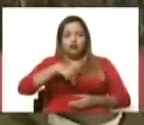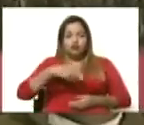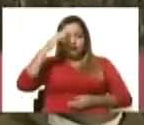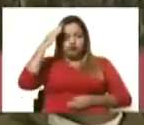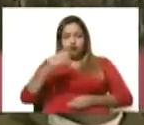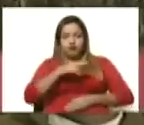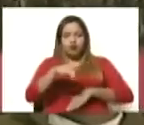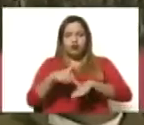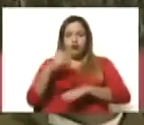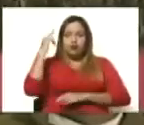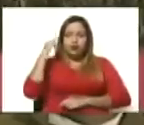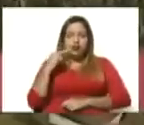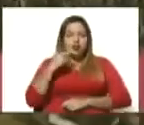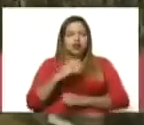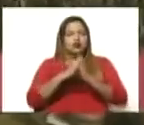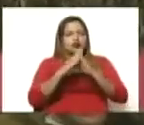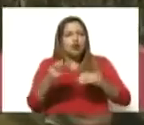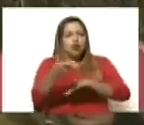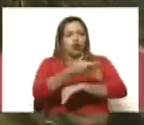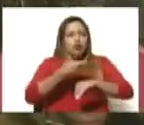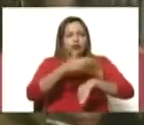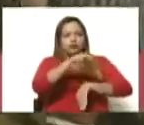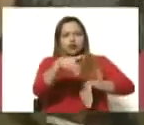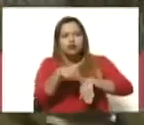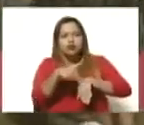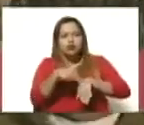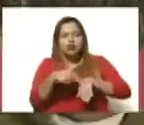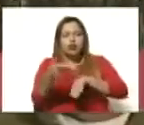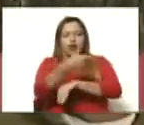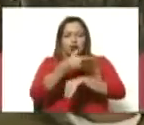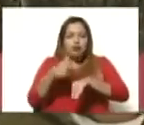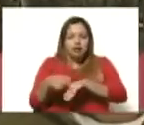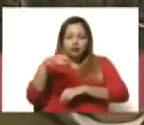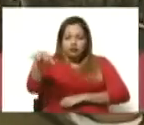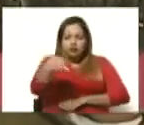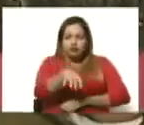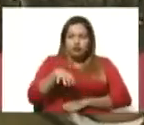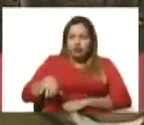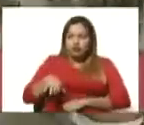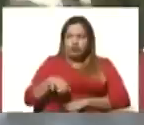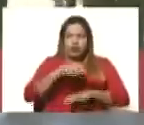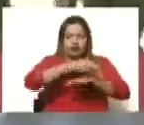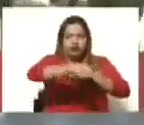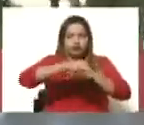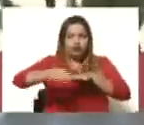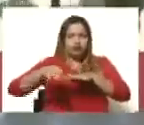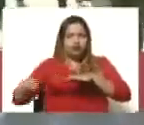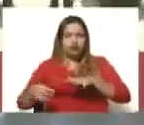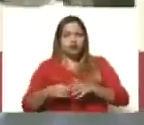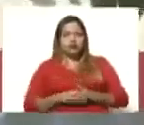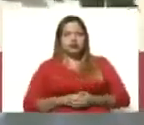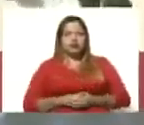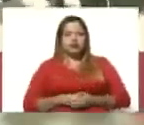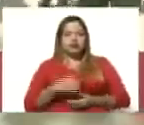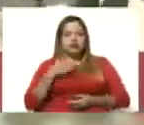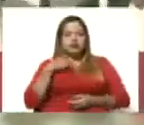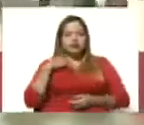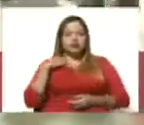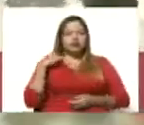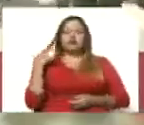Nacional Bolivariana y de todo el gobierno nacional, gobierno regional y gobierno municipal, está